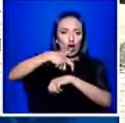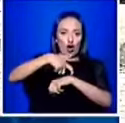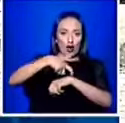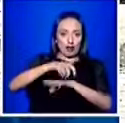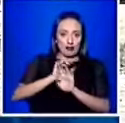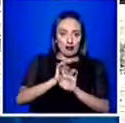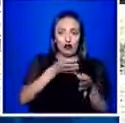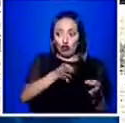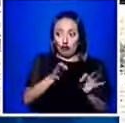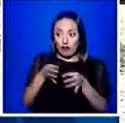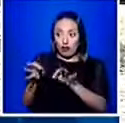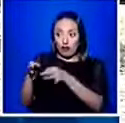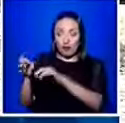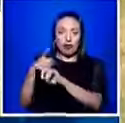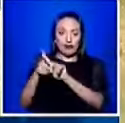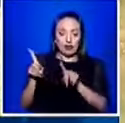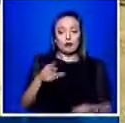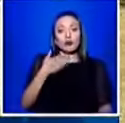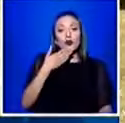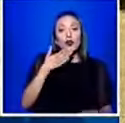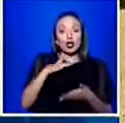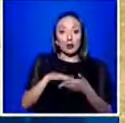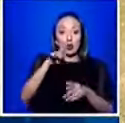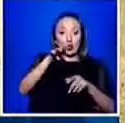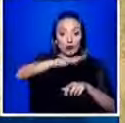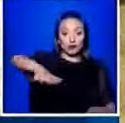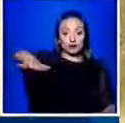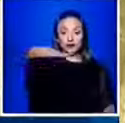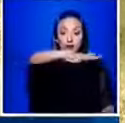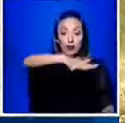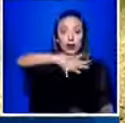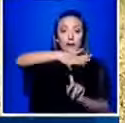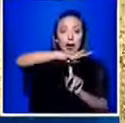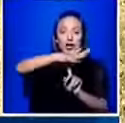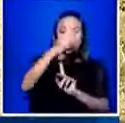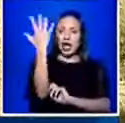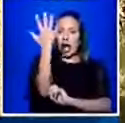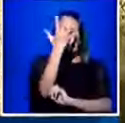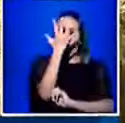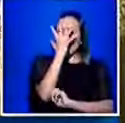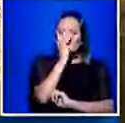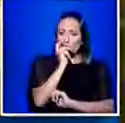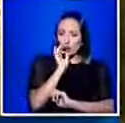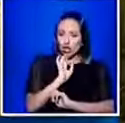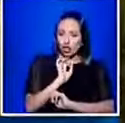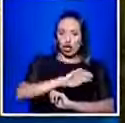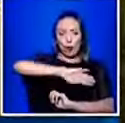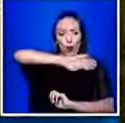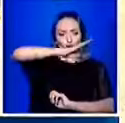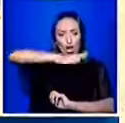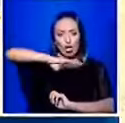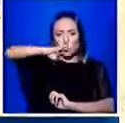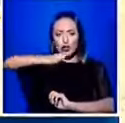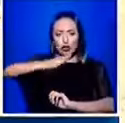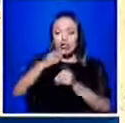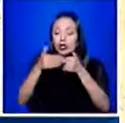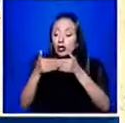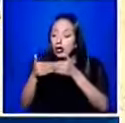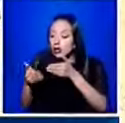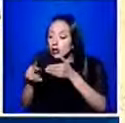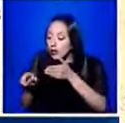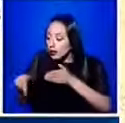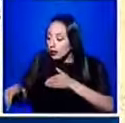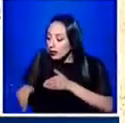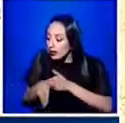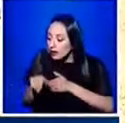diferentes formas. Señalan que hay puntos conflictivos como este parque lleno de árboles, gradas y colinas, que colinda con la avenida Simón